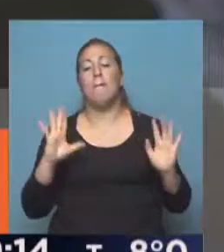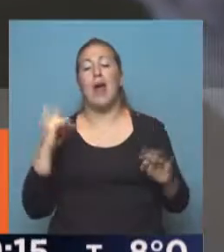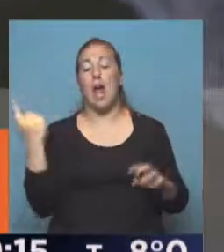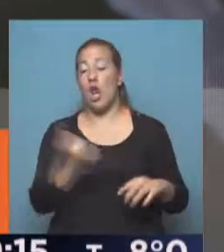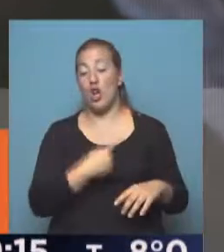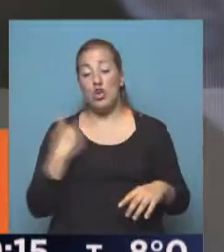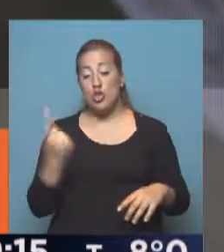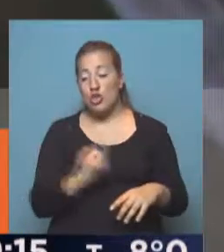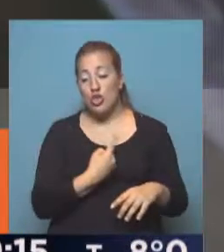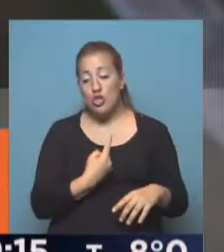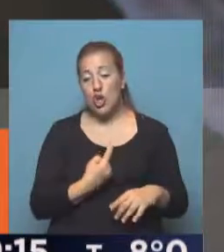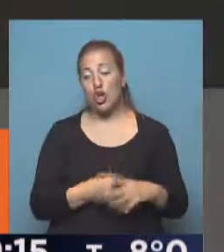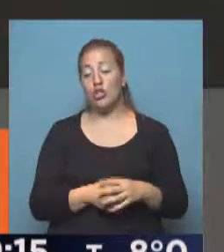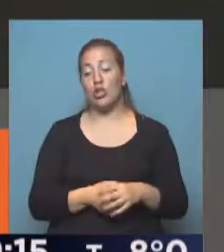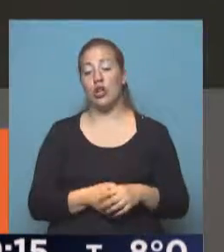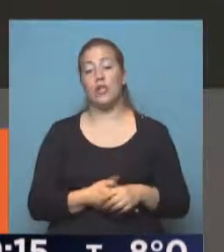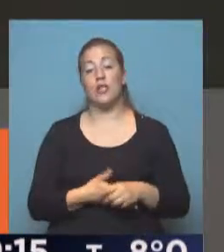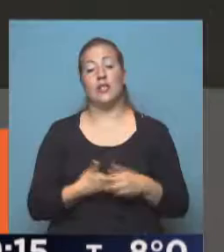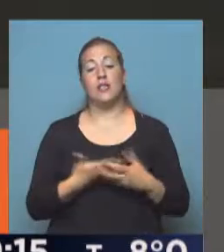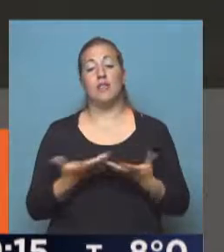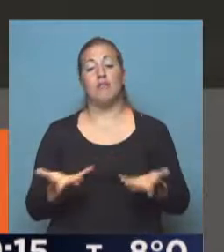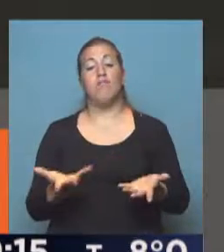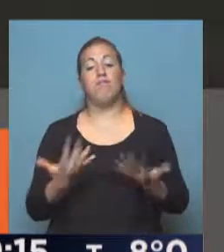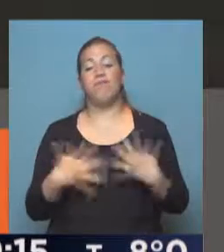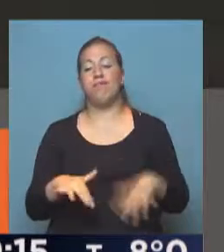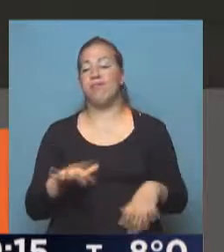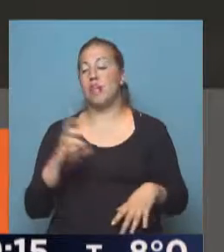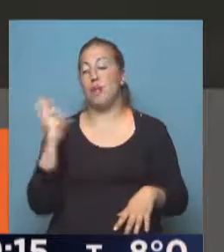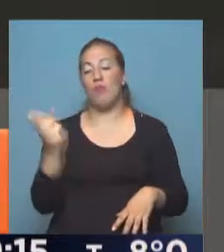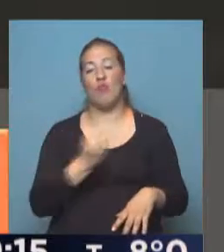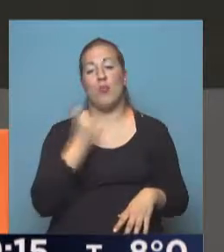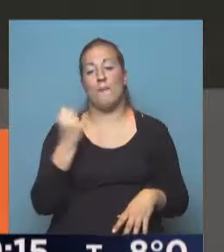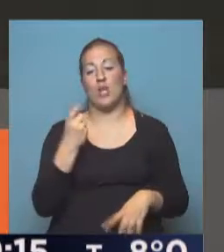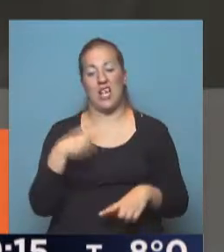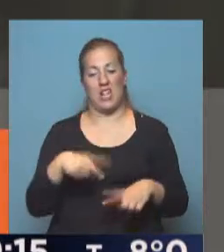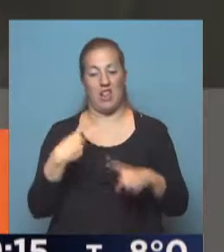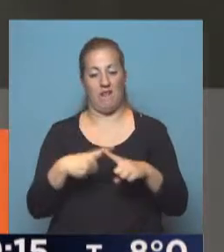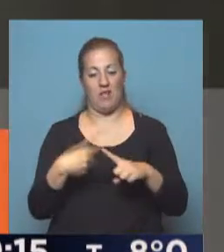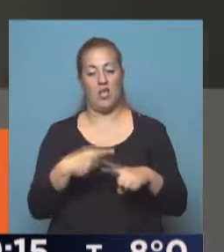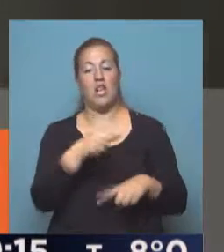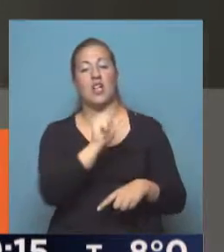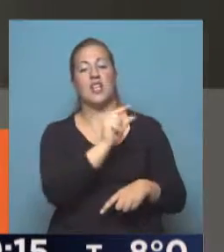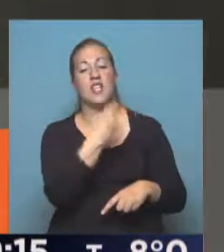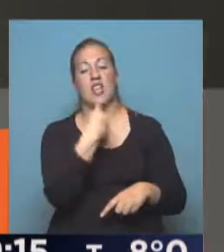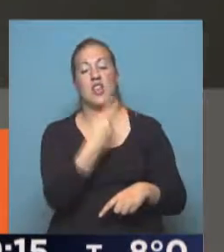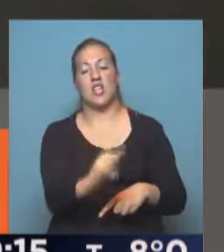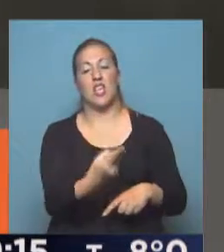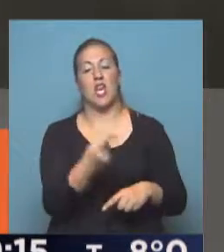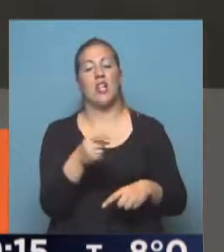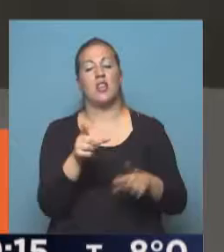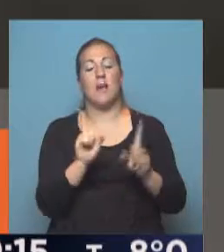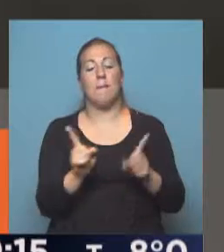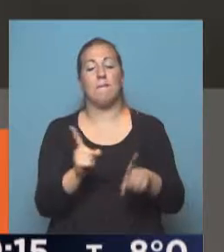una cualidad muy importante de su escribano juan recién dijiste que se hacía en forma simultánea